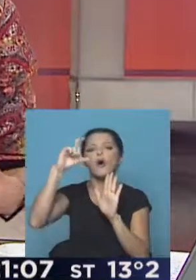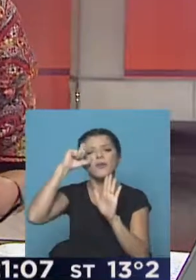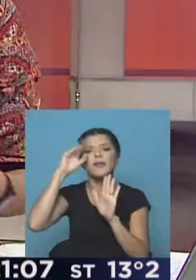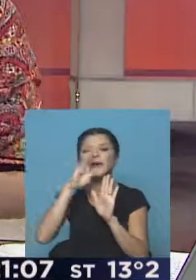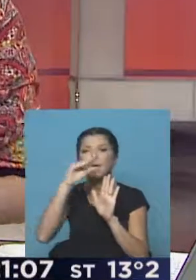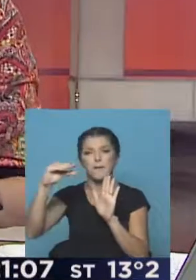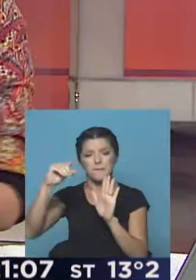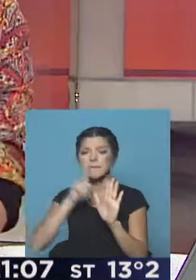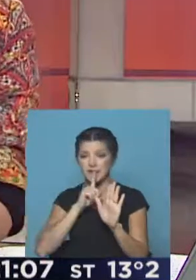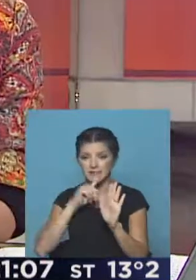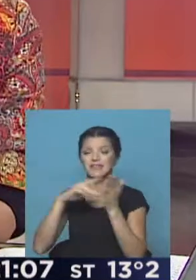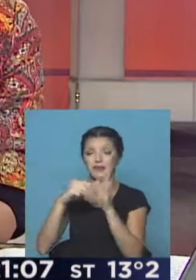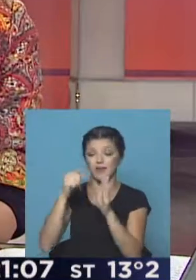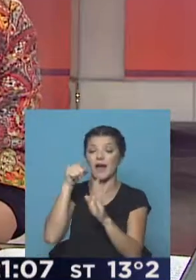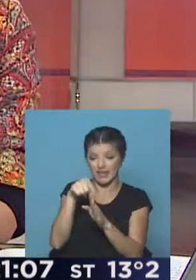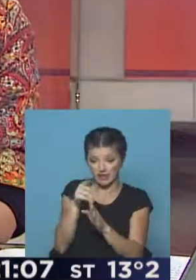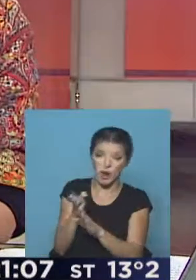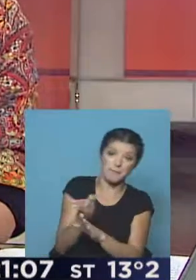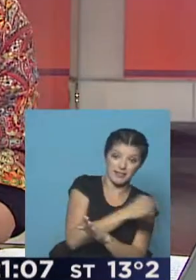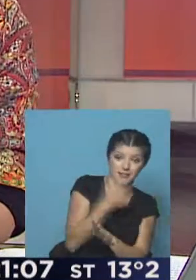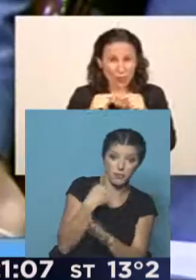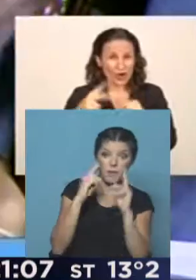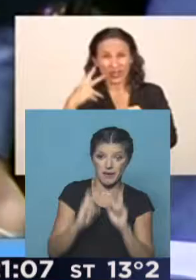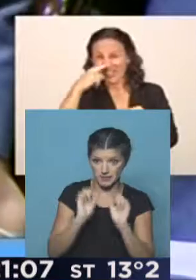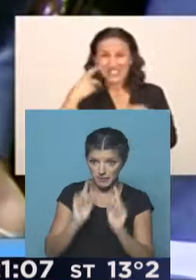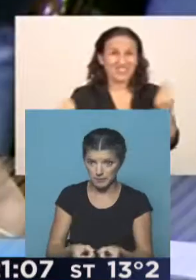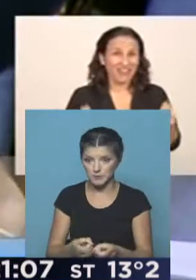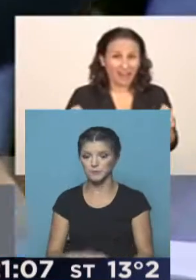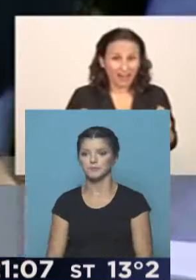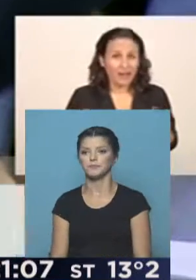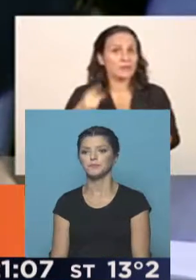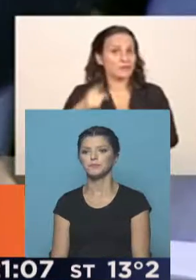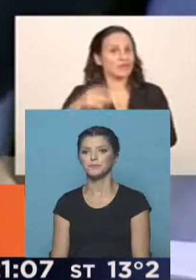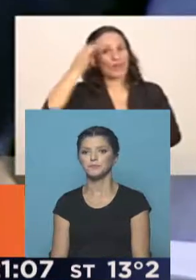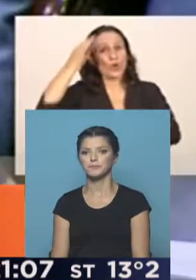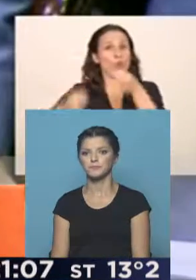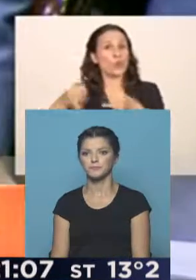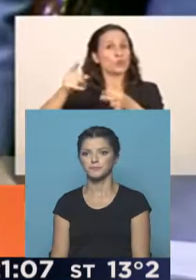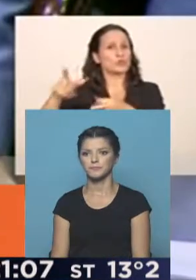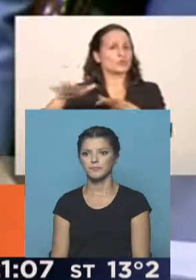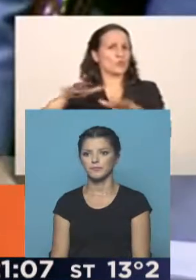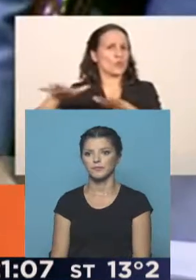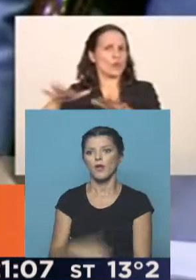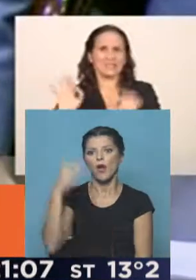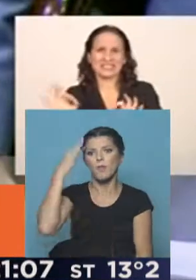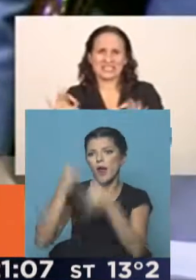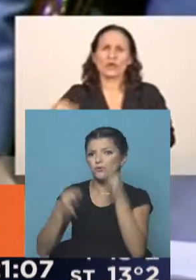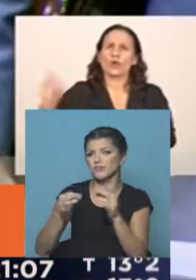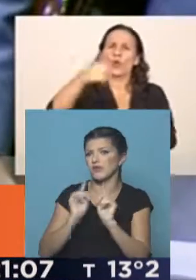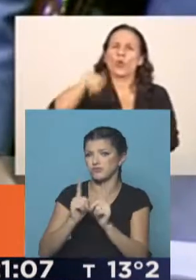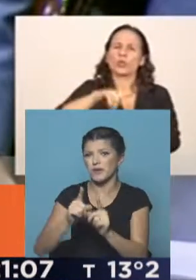para atrás cualquier tipo de causa que esté siendo analizada. Como la justicia no se mueve y como parte de ustedes